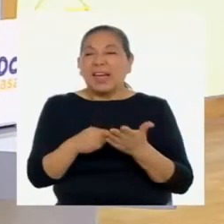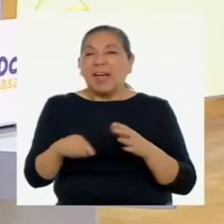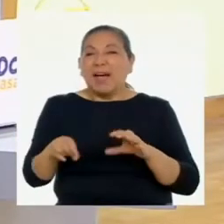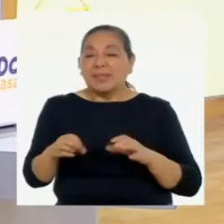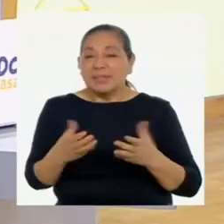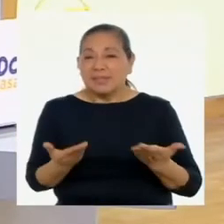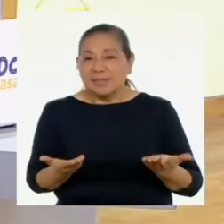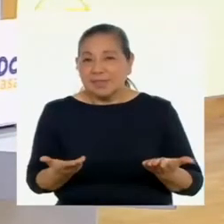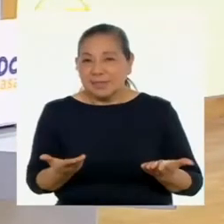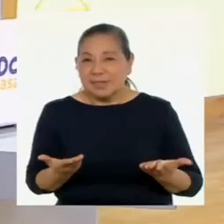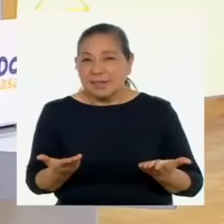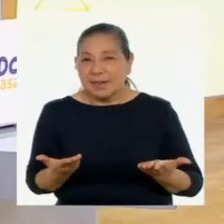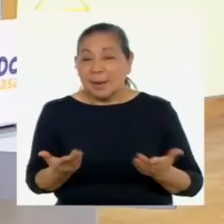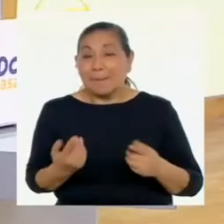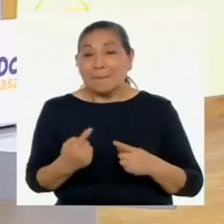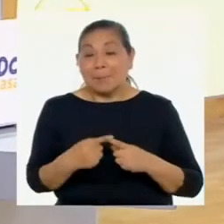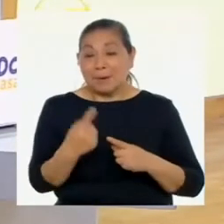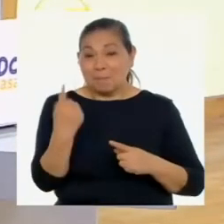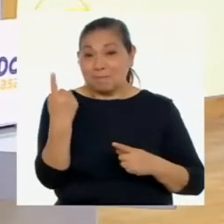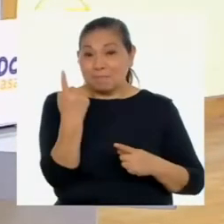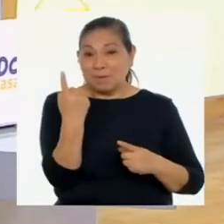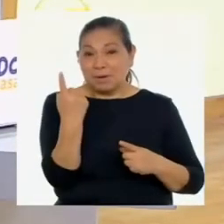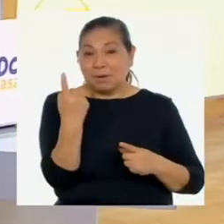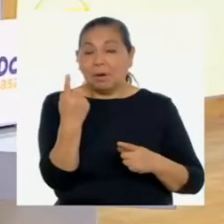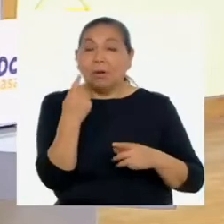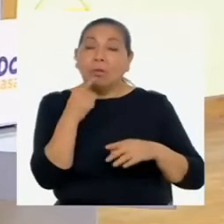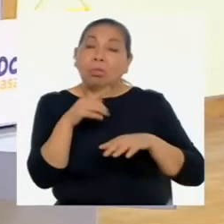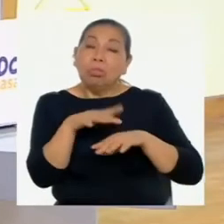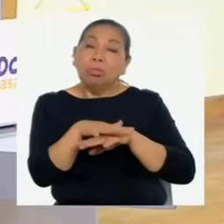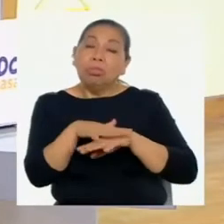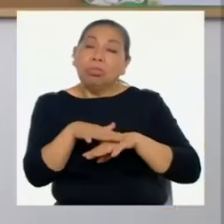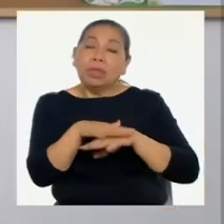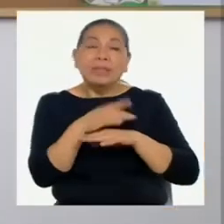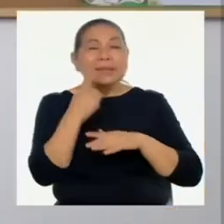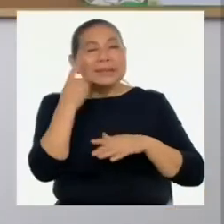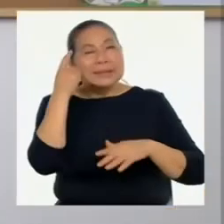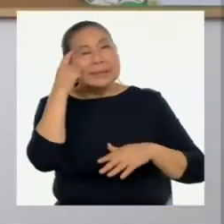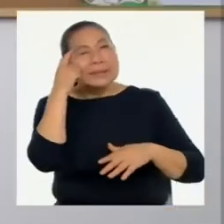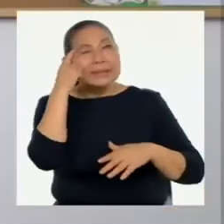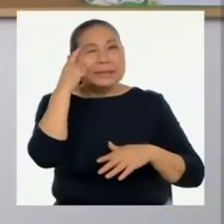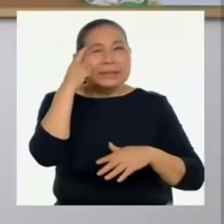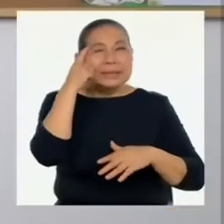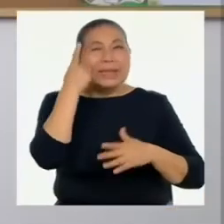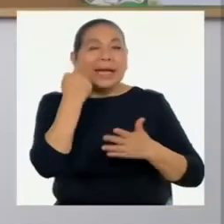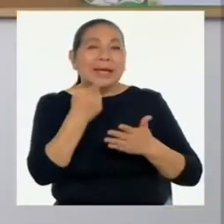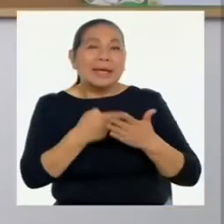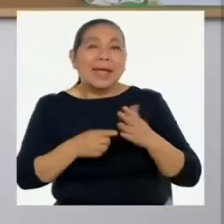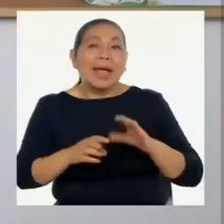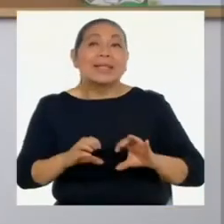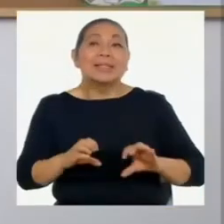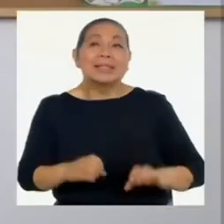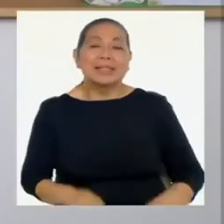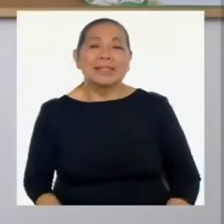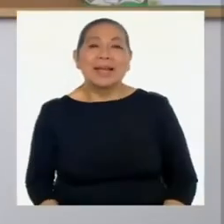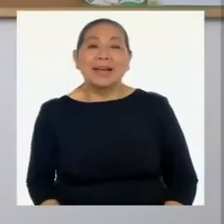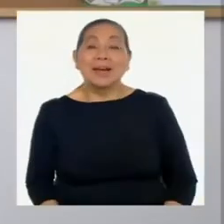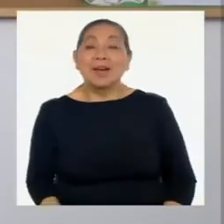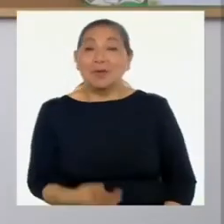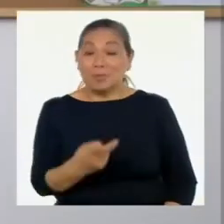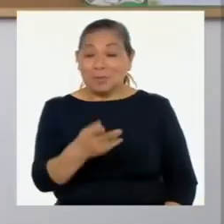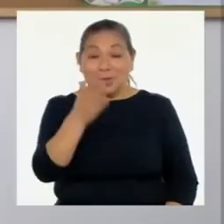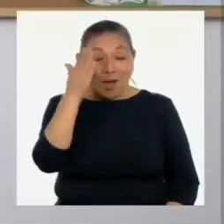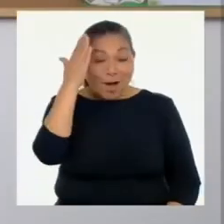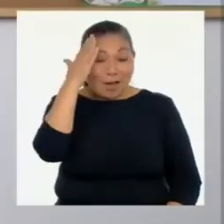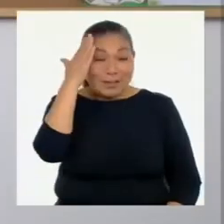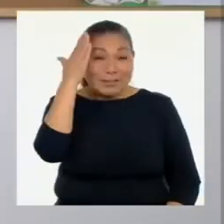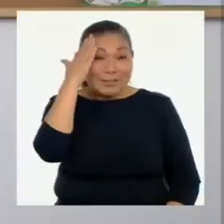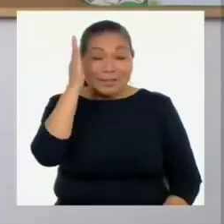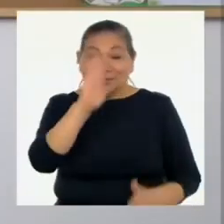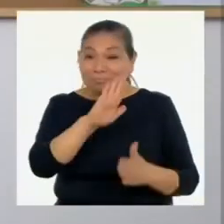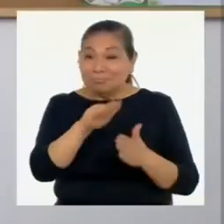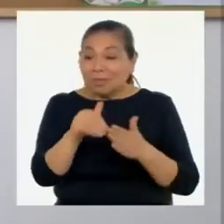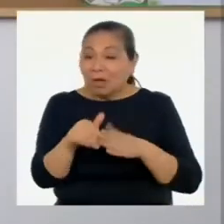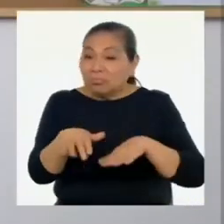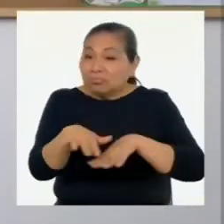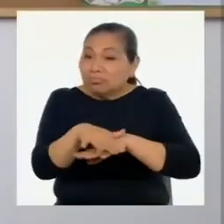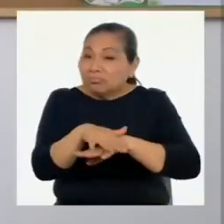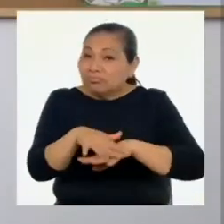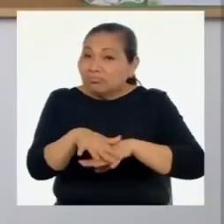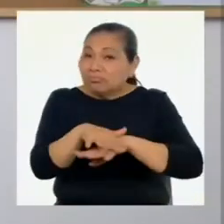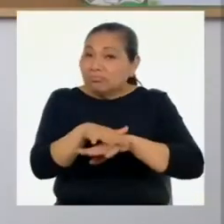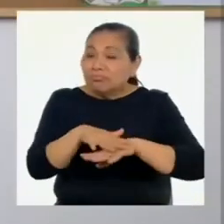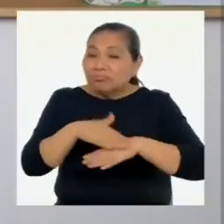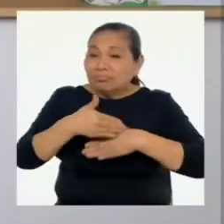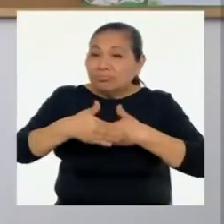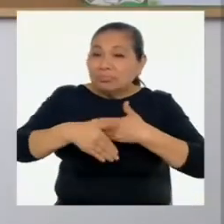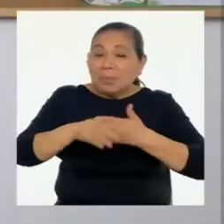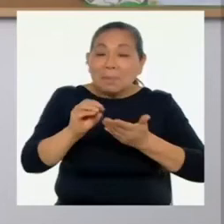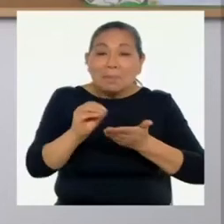hacer. Nuestro primer paso va a ser planificar nuestro texto. Exactamente, Yanira. Como bien sabemos, la